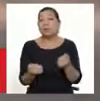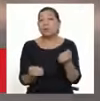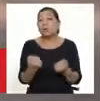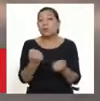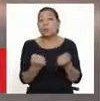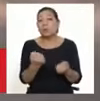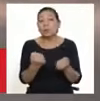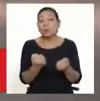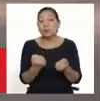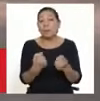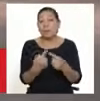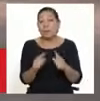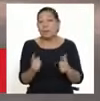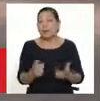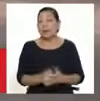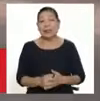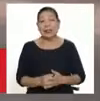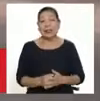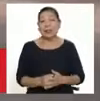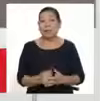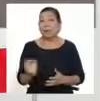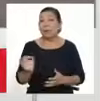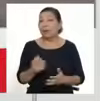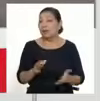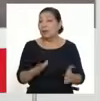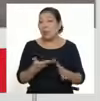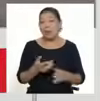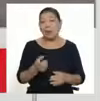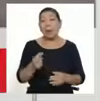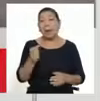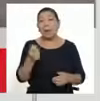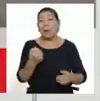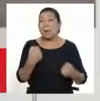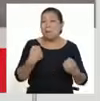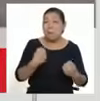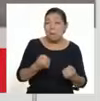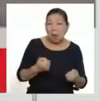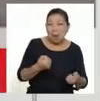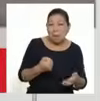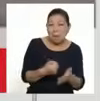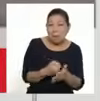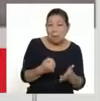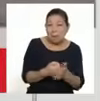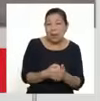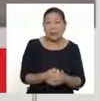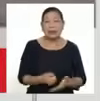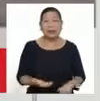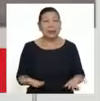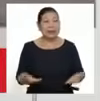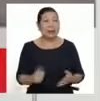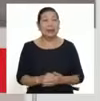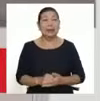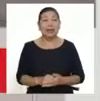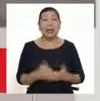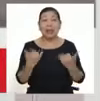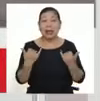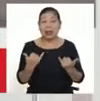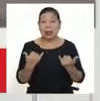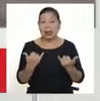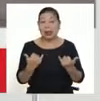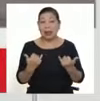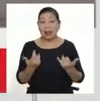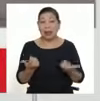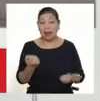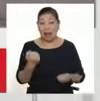conductor de una camioneta, ¿no?, sin vida y varios heridos también. Y lo que nos reportaba Omar es que esta